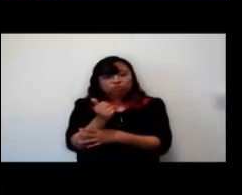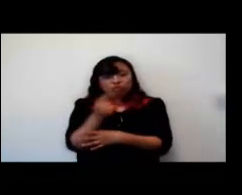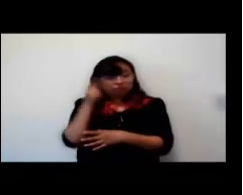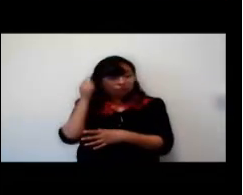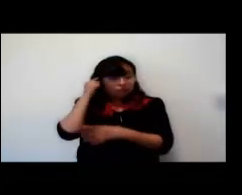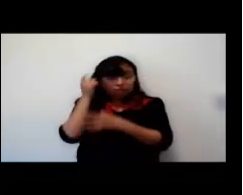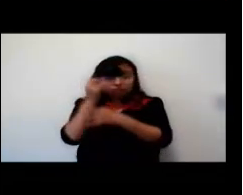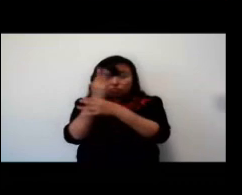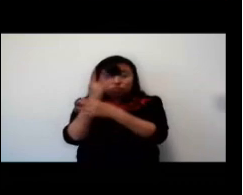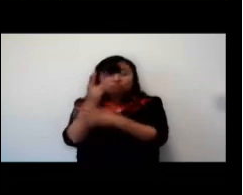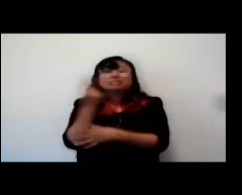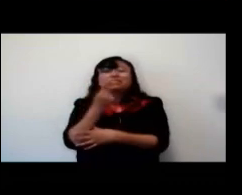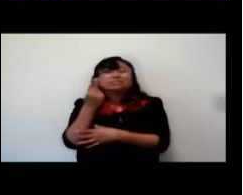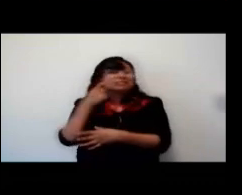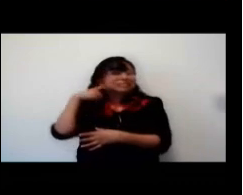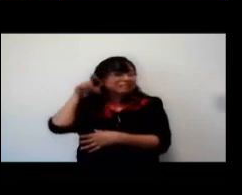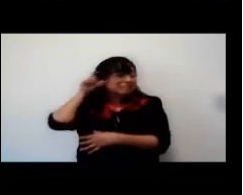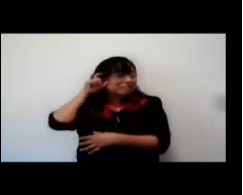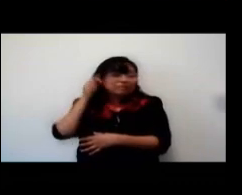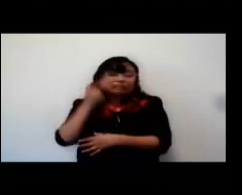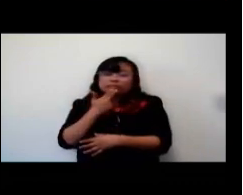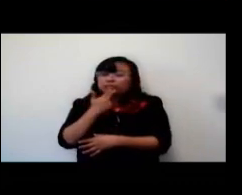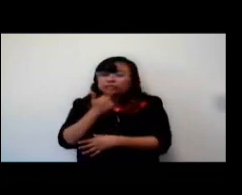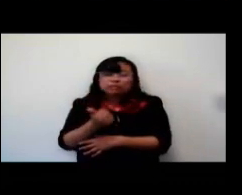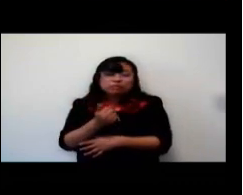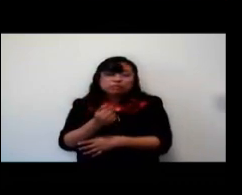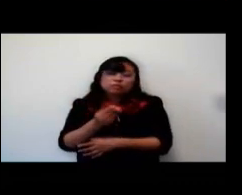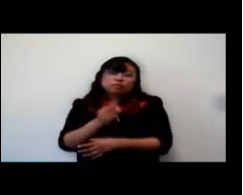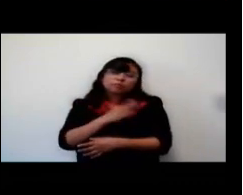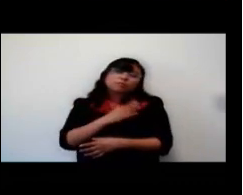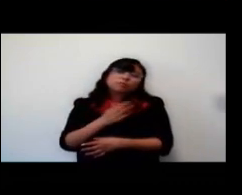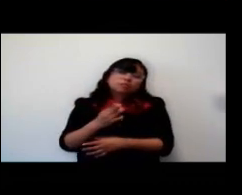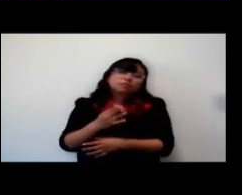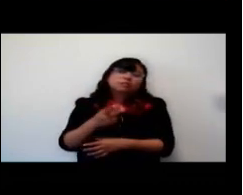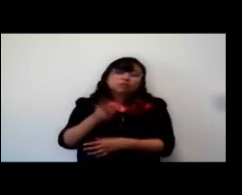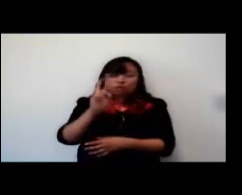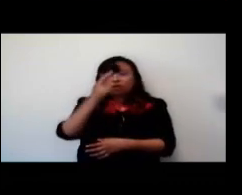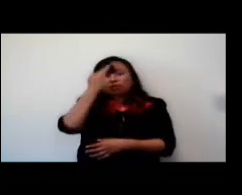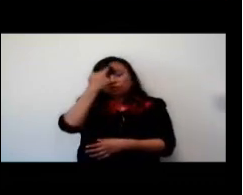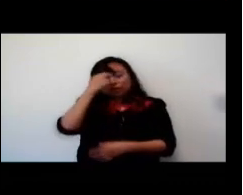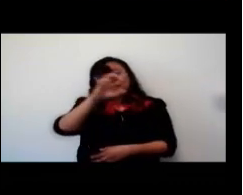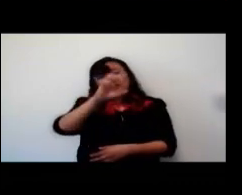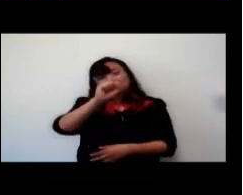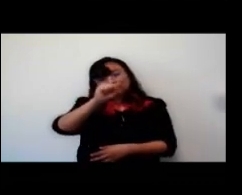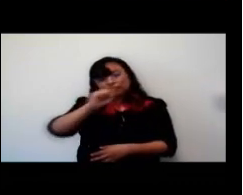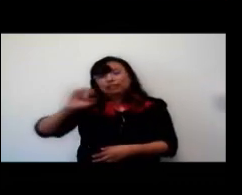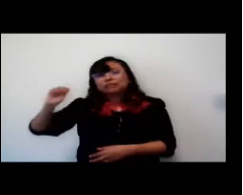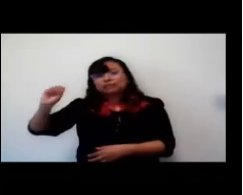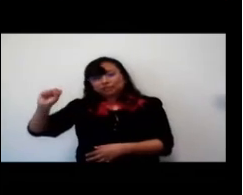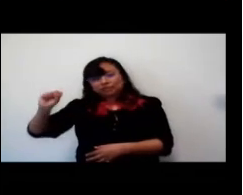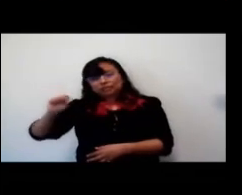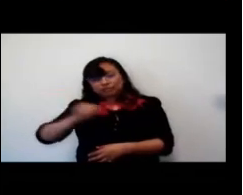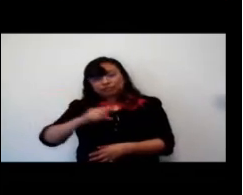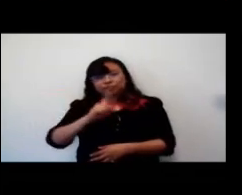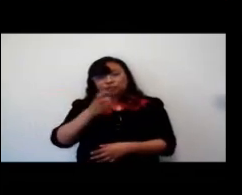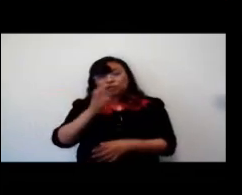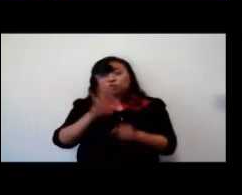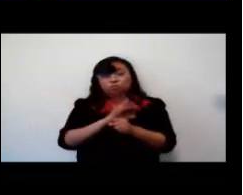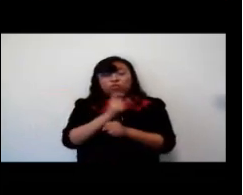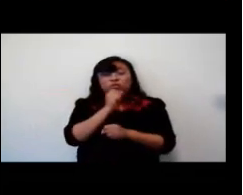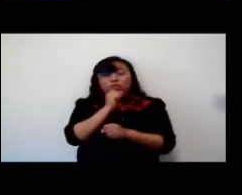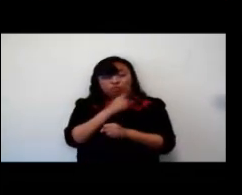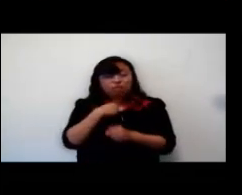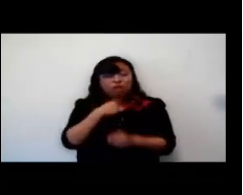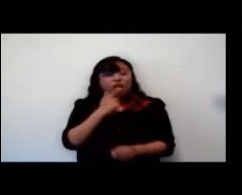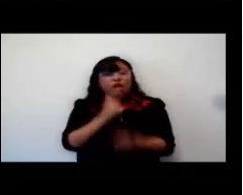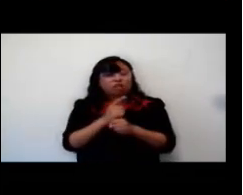suficiente el auxiliar auditivo. ¿Cómo lo vamos a saber? La regla del 60-60 y porque ustedes van a vivir que el rendimiento del